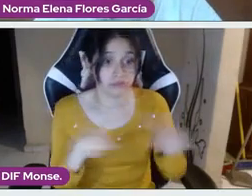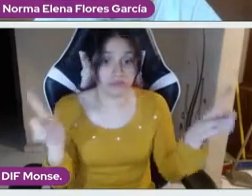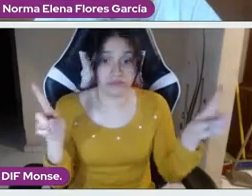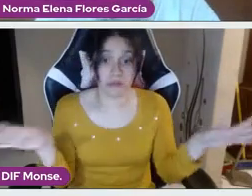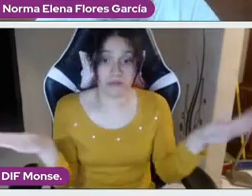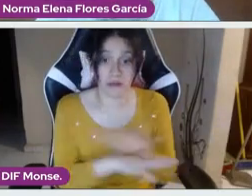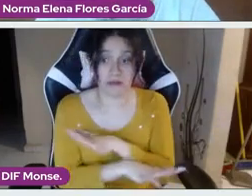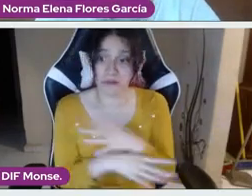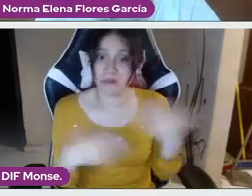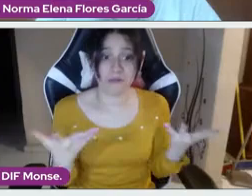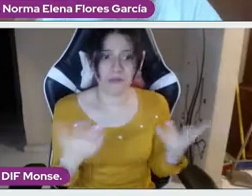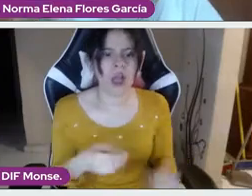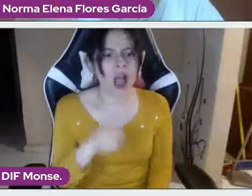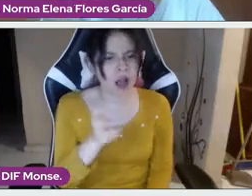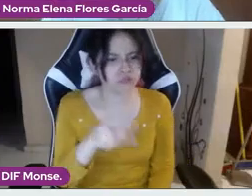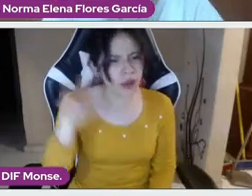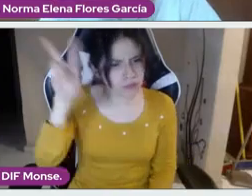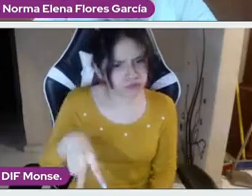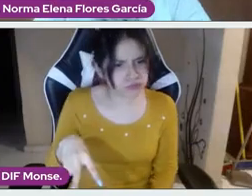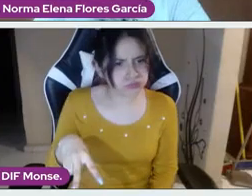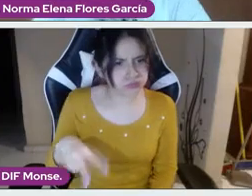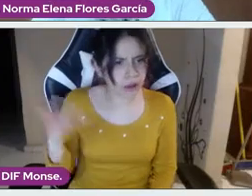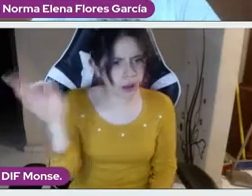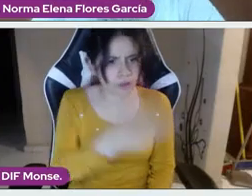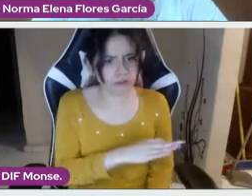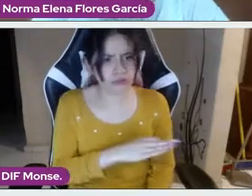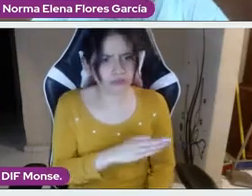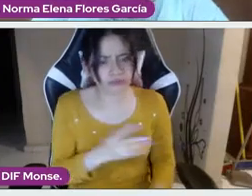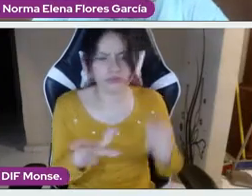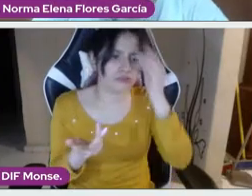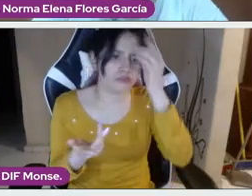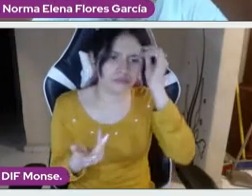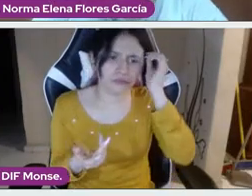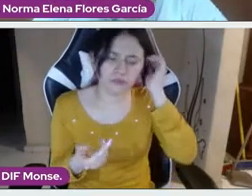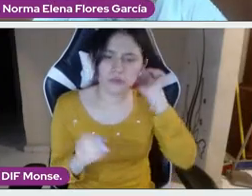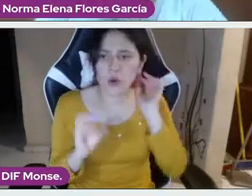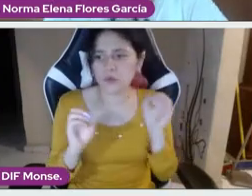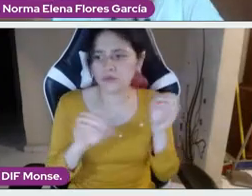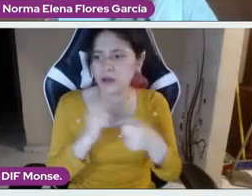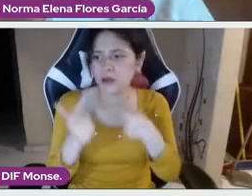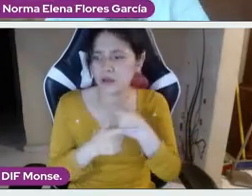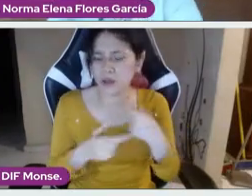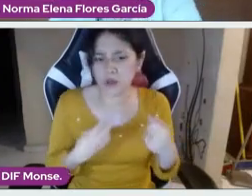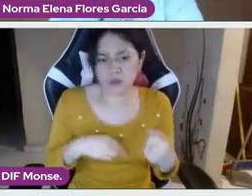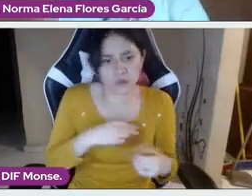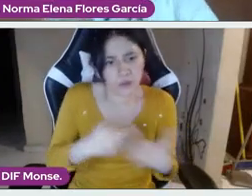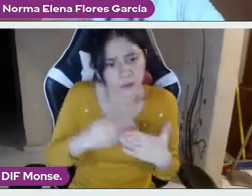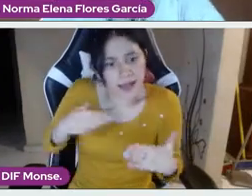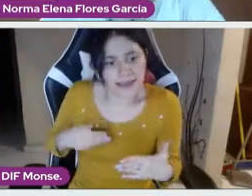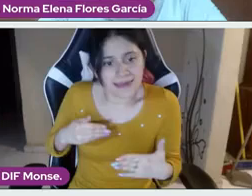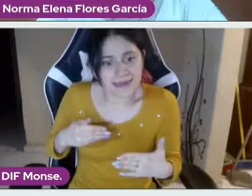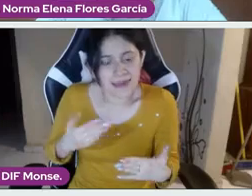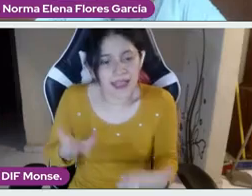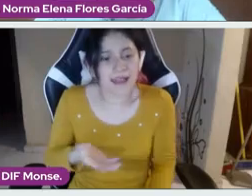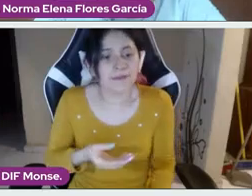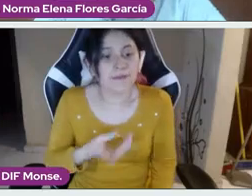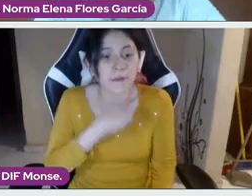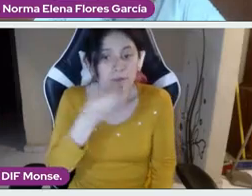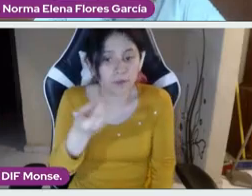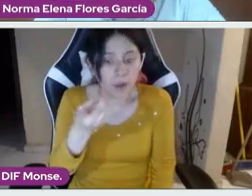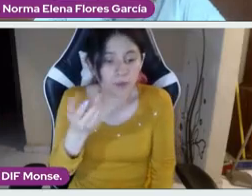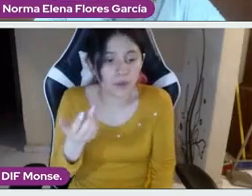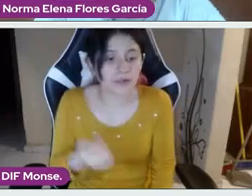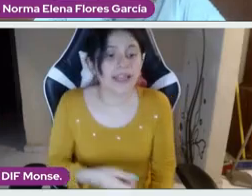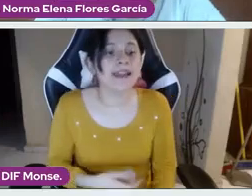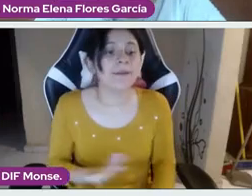una realidad o es un mito o tiene que ver con lo que hablábamos de la resiliencia, donde asumen